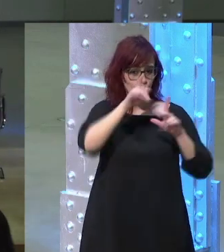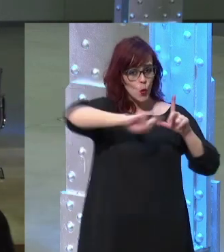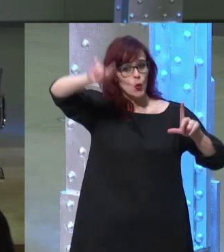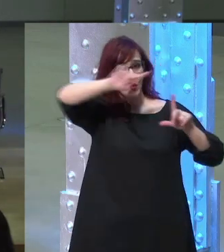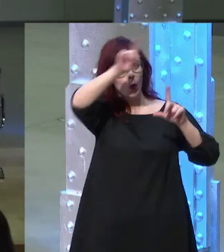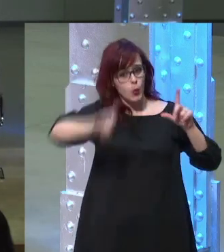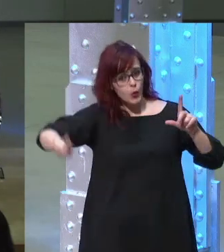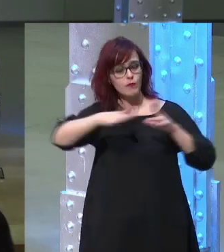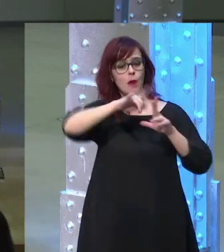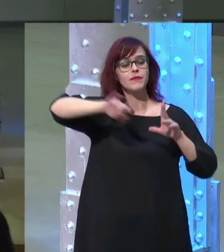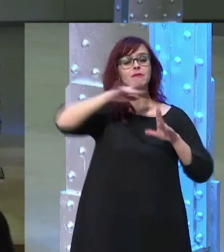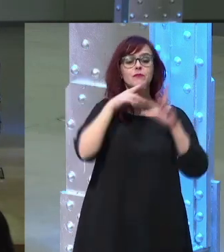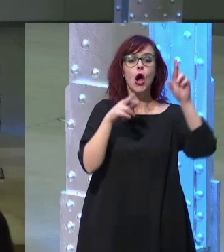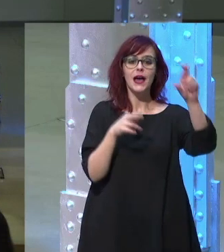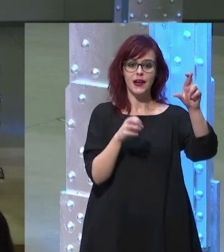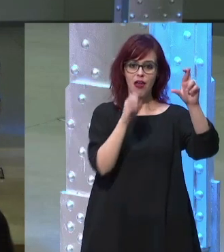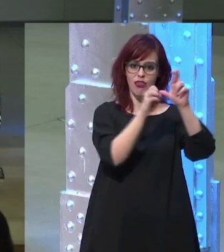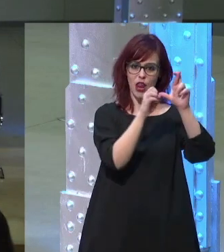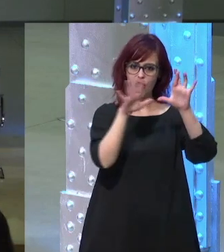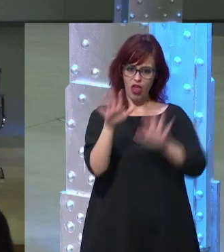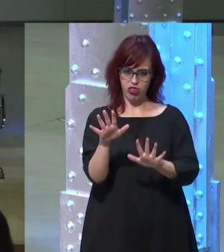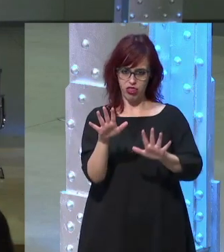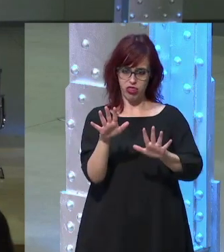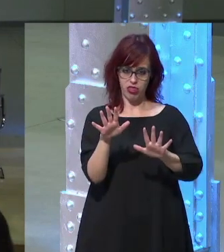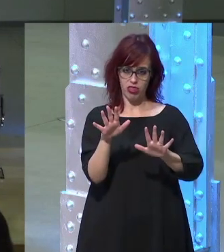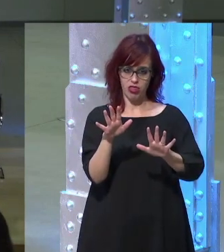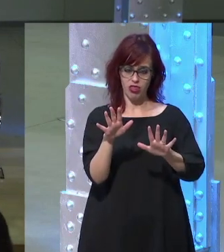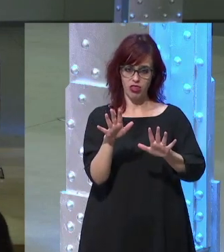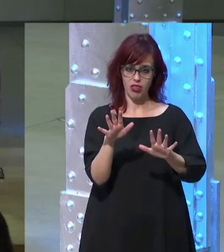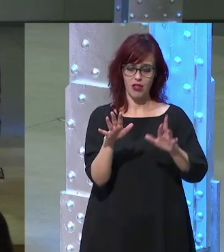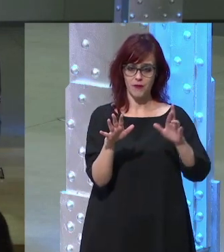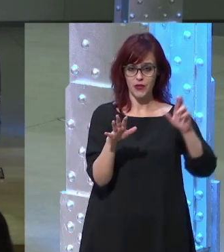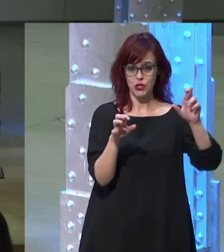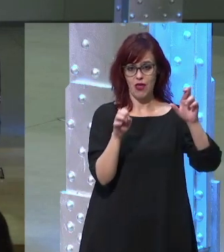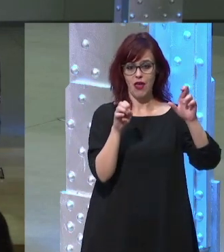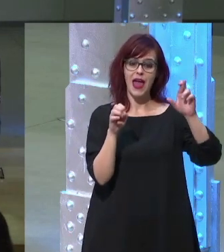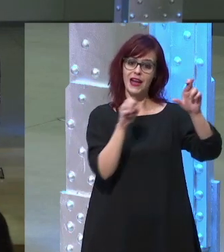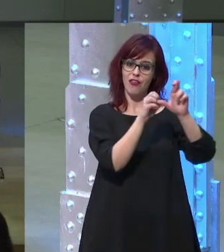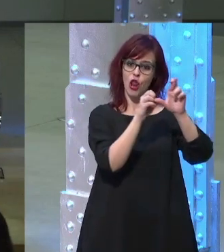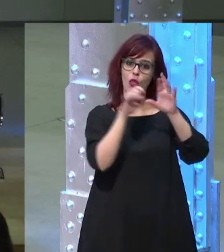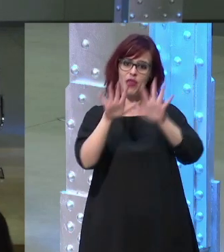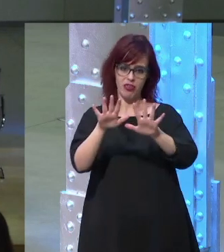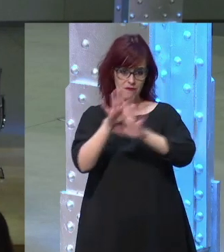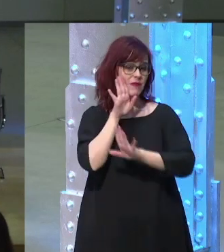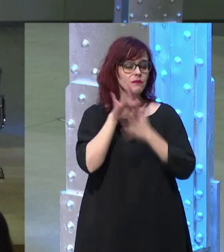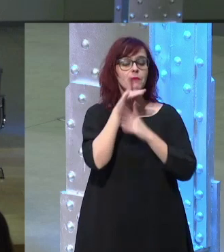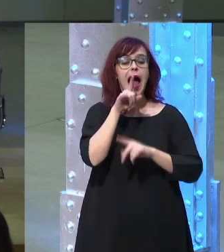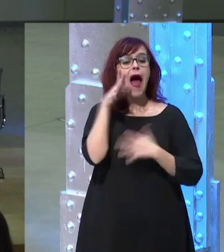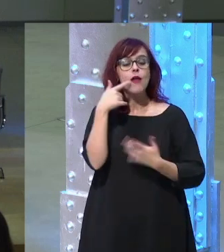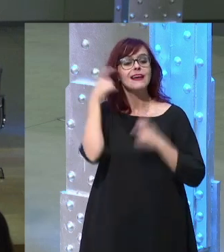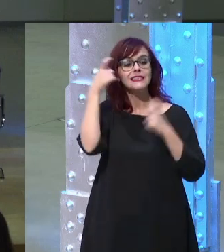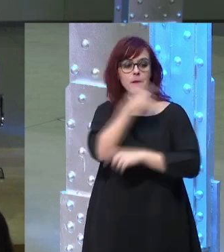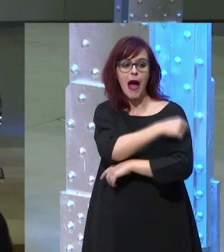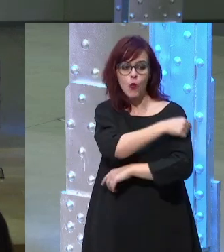una enfermedad que tiene un R0 de 10. Y ahora supongamos que vamos a vacunar a las personas. Y entonces, permitidme que